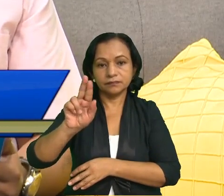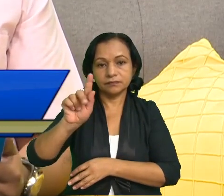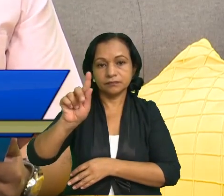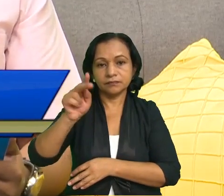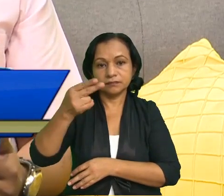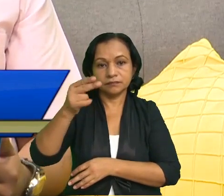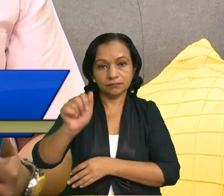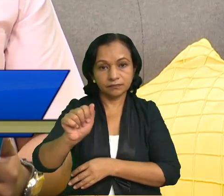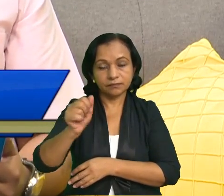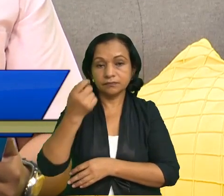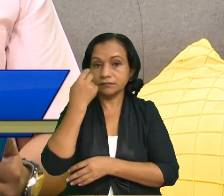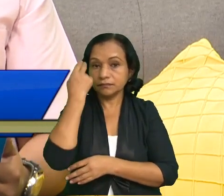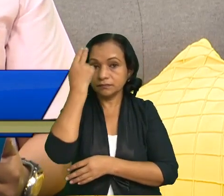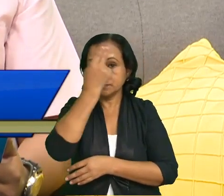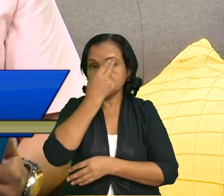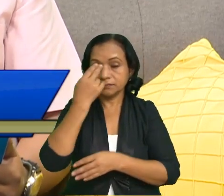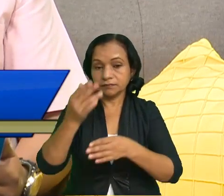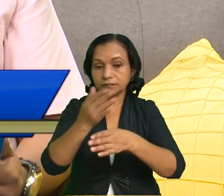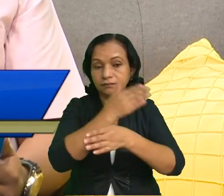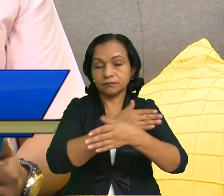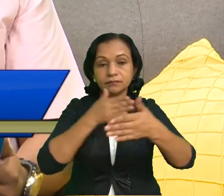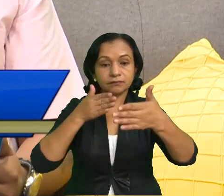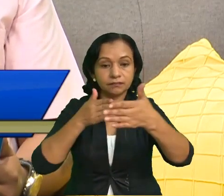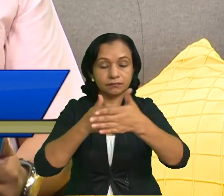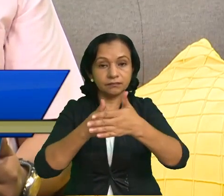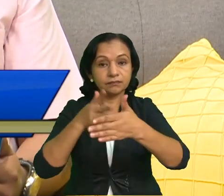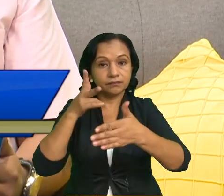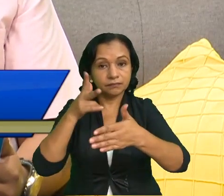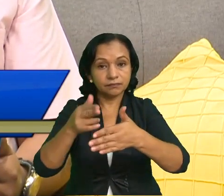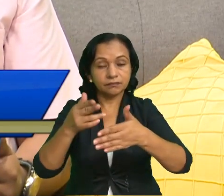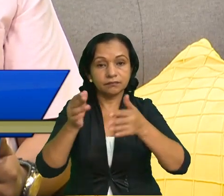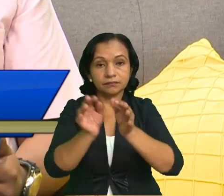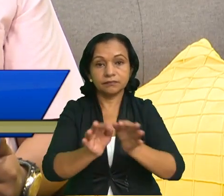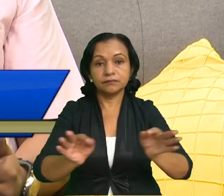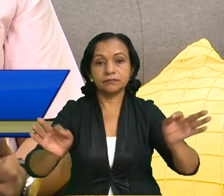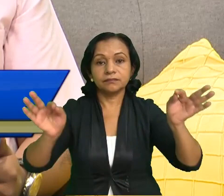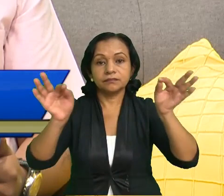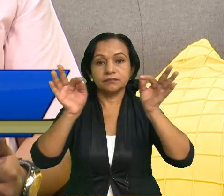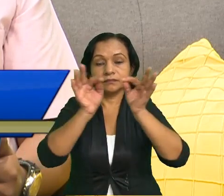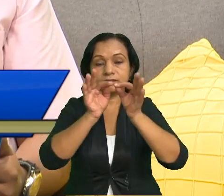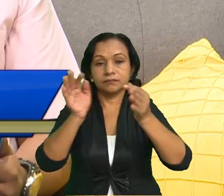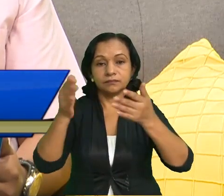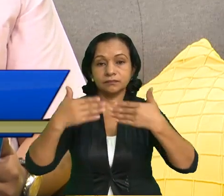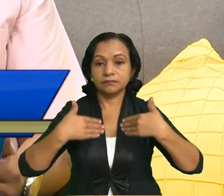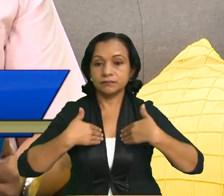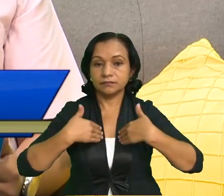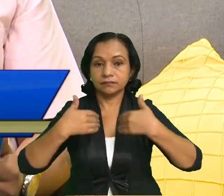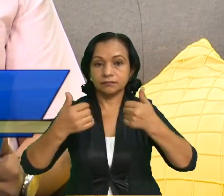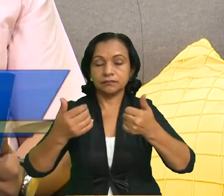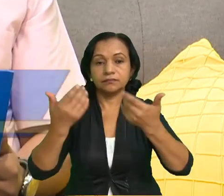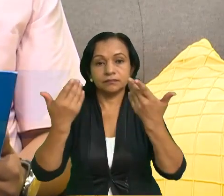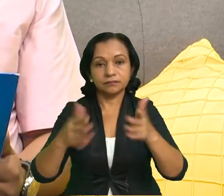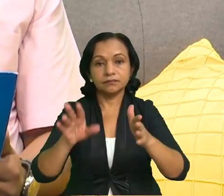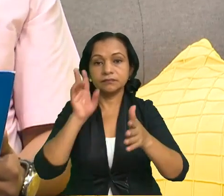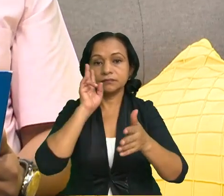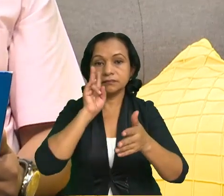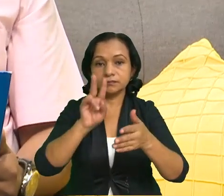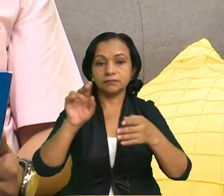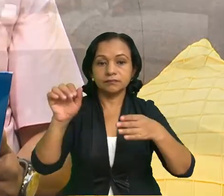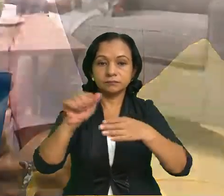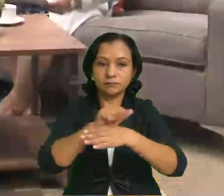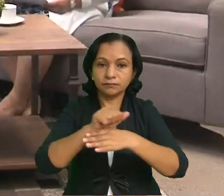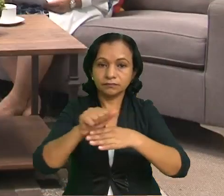la pausa una pregunta que parecería elemental dentro de cualquier sistema de salud sin embargo lo hemos visto en la práctica